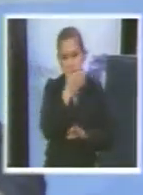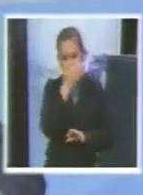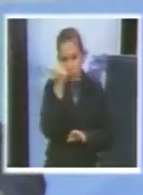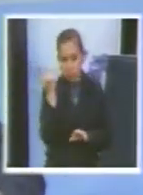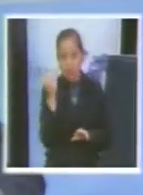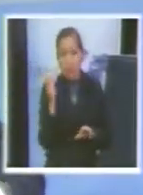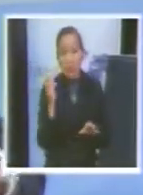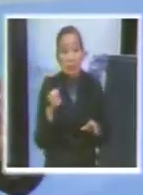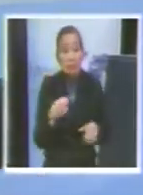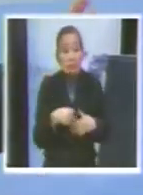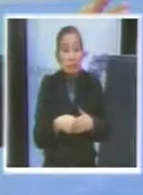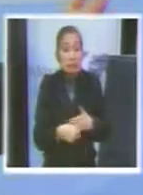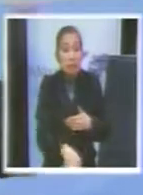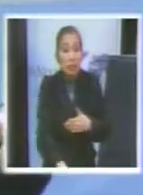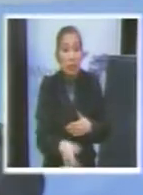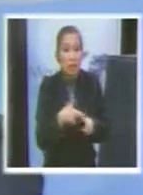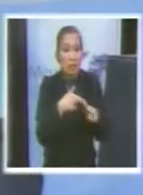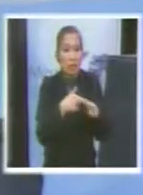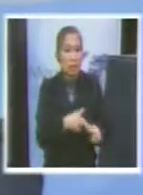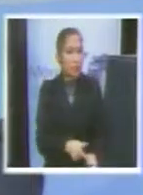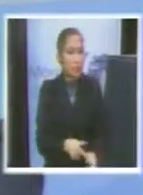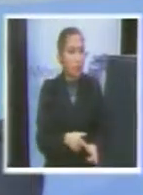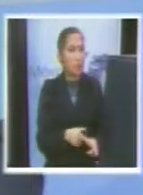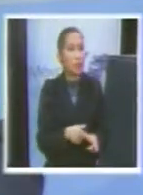en qué va a continuar